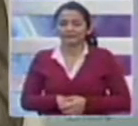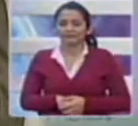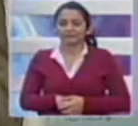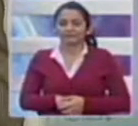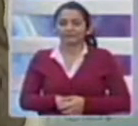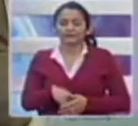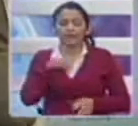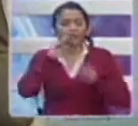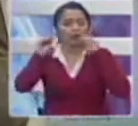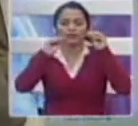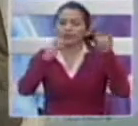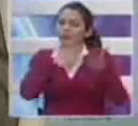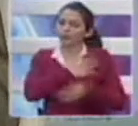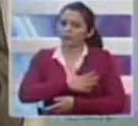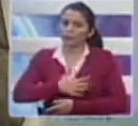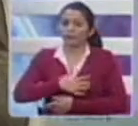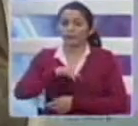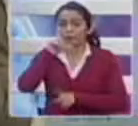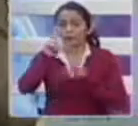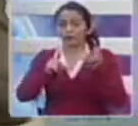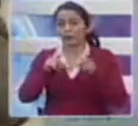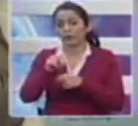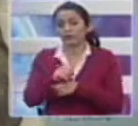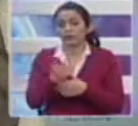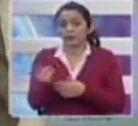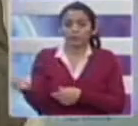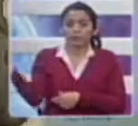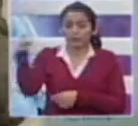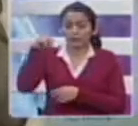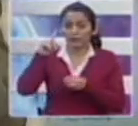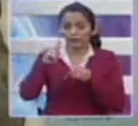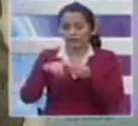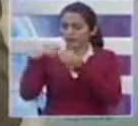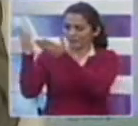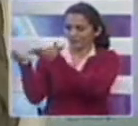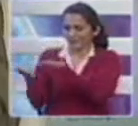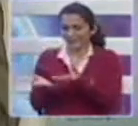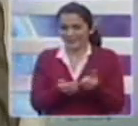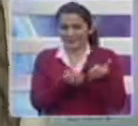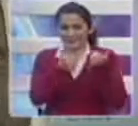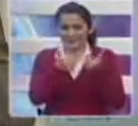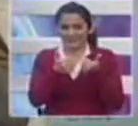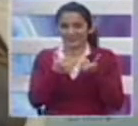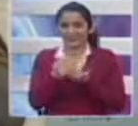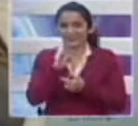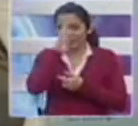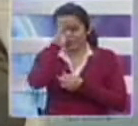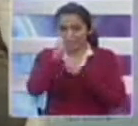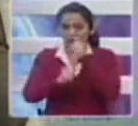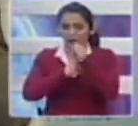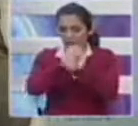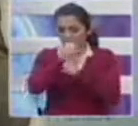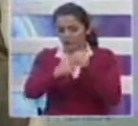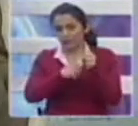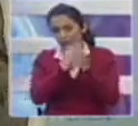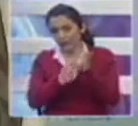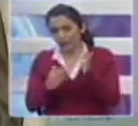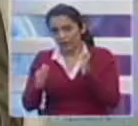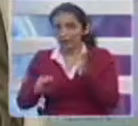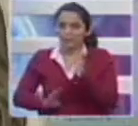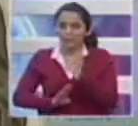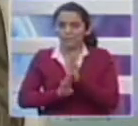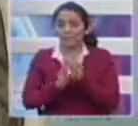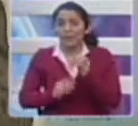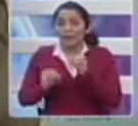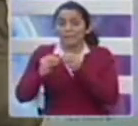turistas. Esto obviamente lo que hace es propiciar que en los próximos años se incremente el número, que es lo que buscamos a la final, que existan cada vez más turistas que